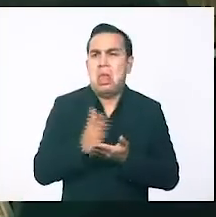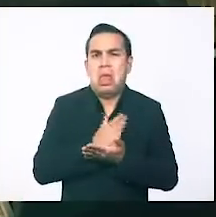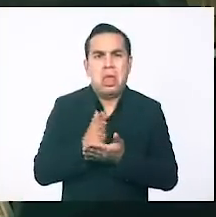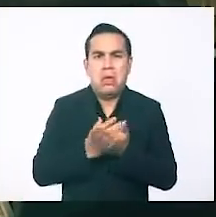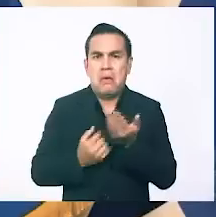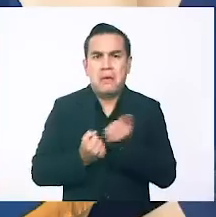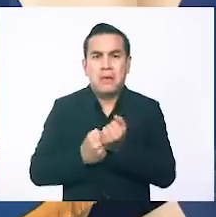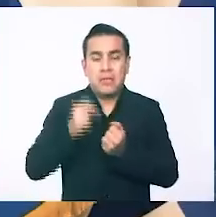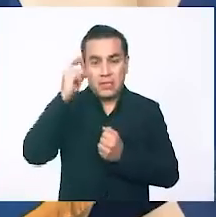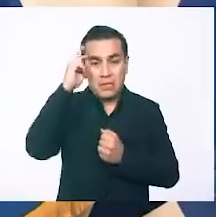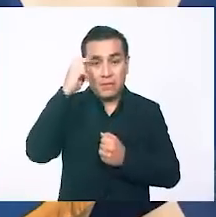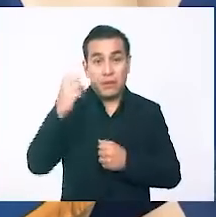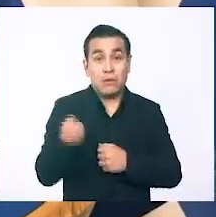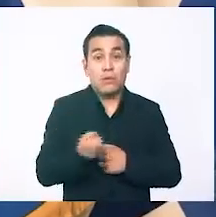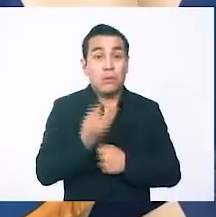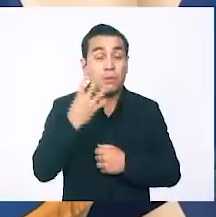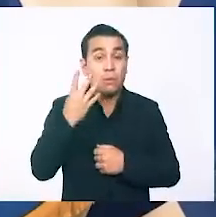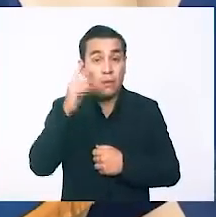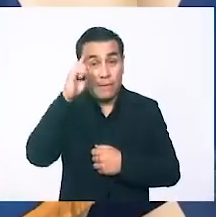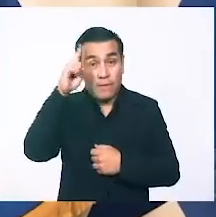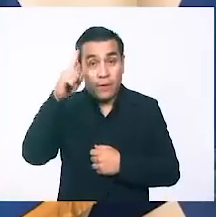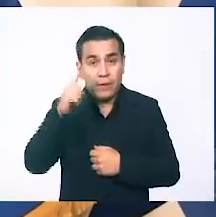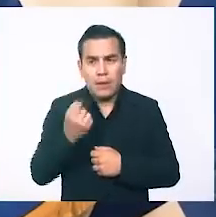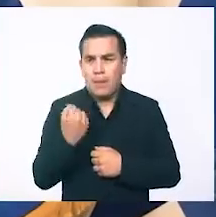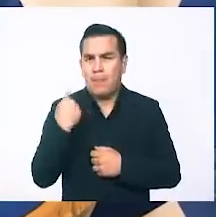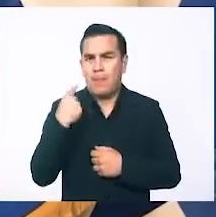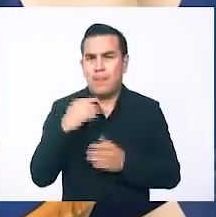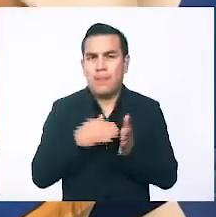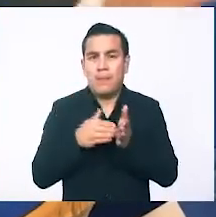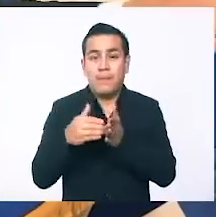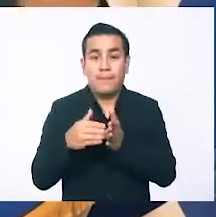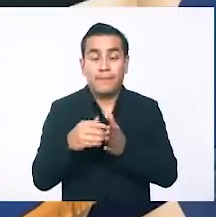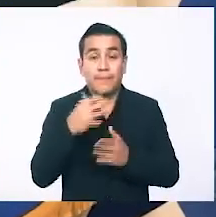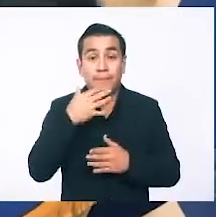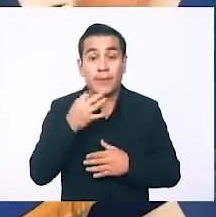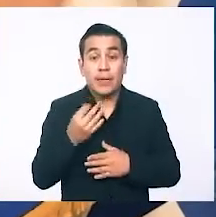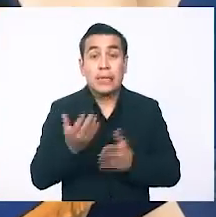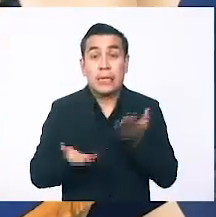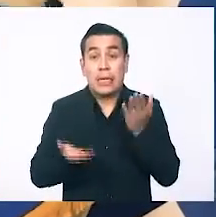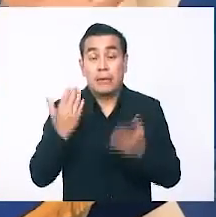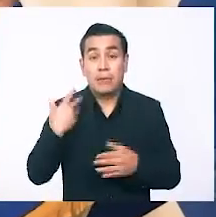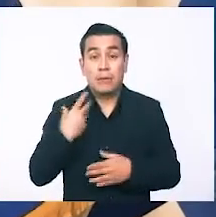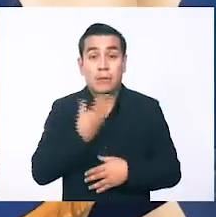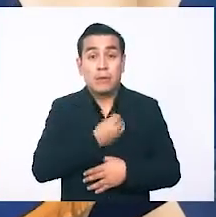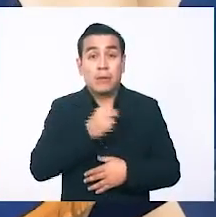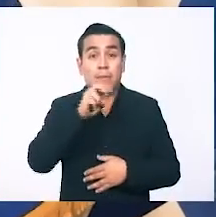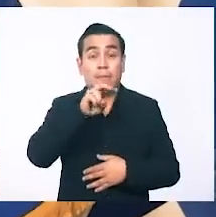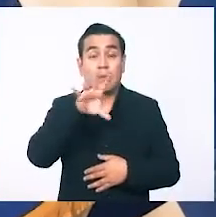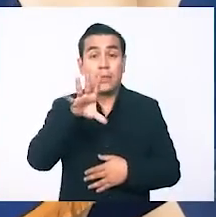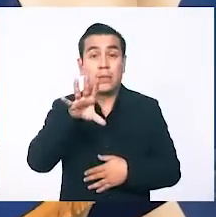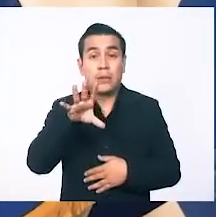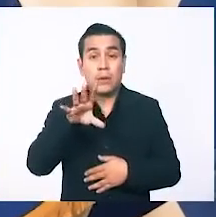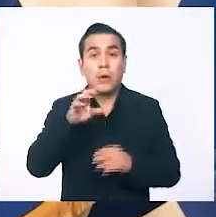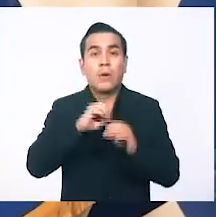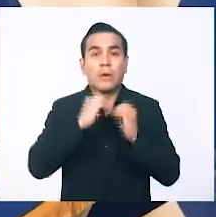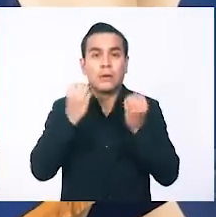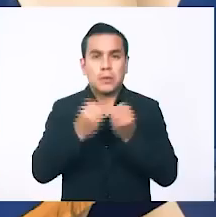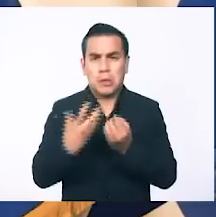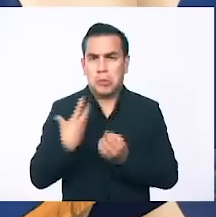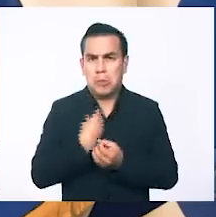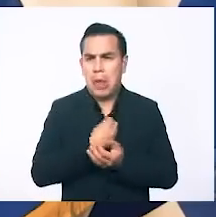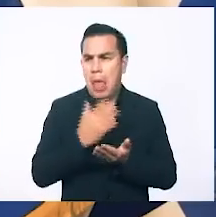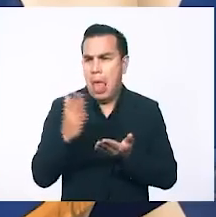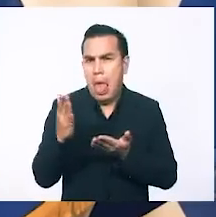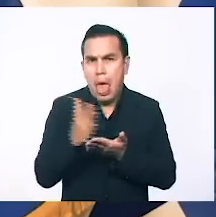somos un partido nuevo, probablemente dentro de 10, 20, 30, 40 años como tienen ellos, vamos a tener nosotros también nuestras 25 ONGs, pero ahorita no tenemos